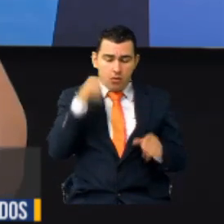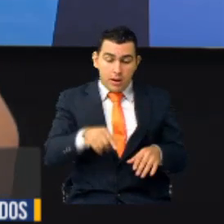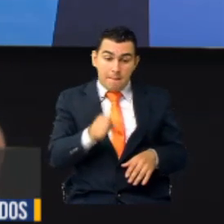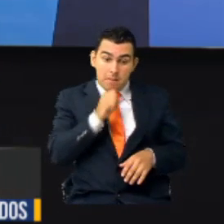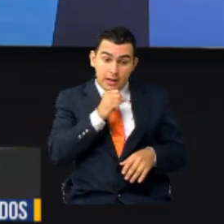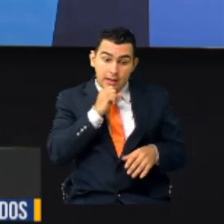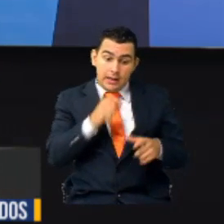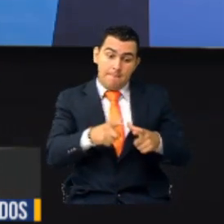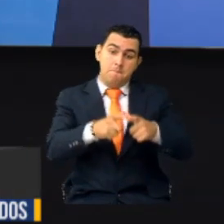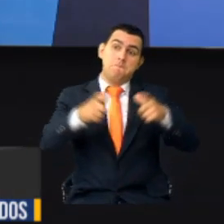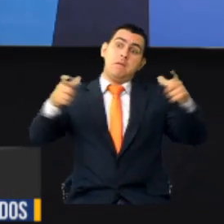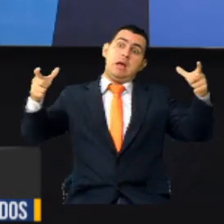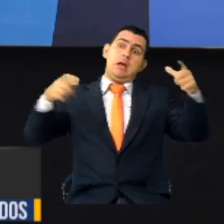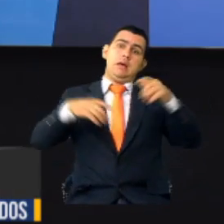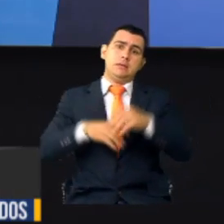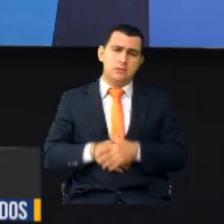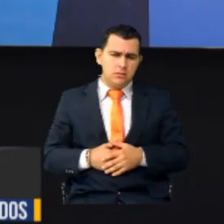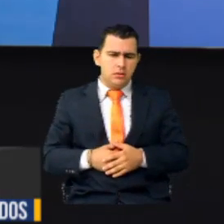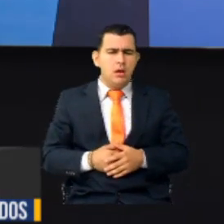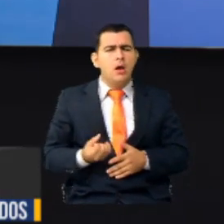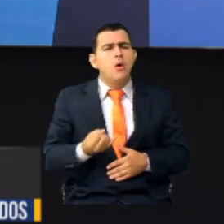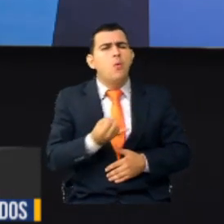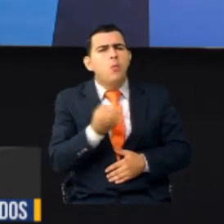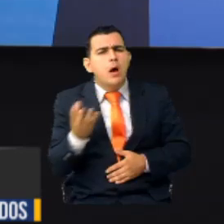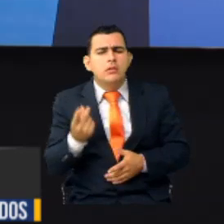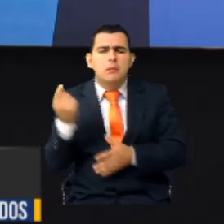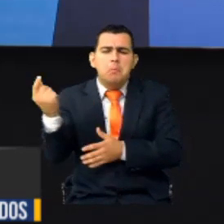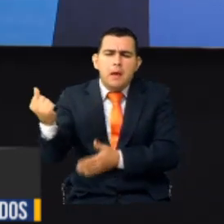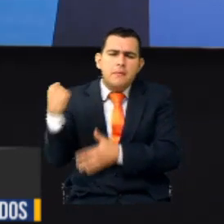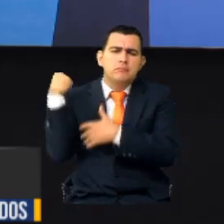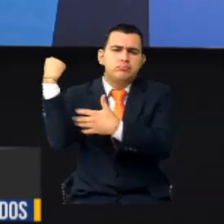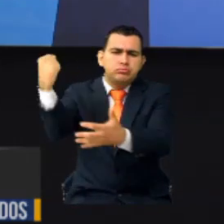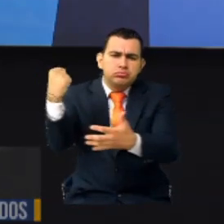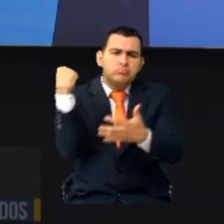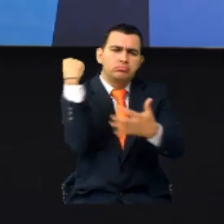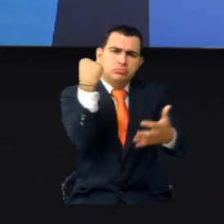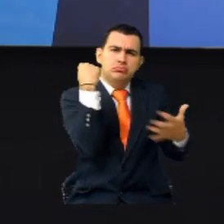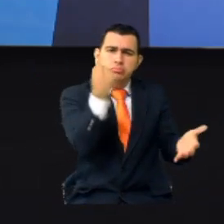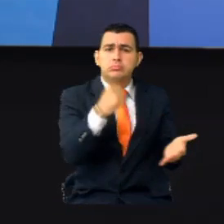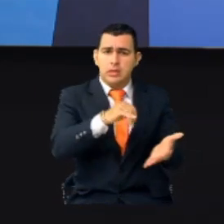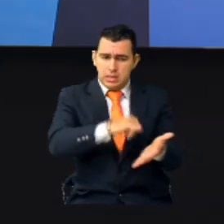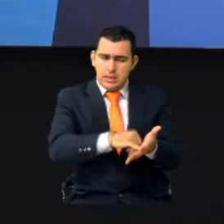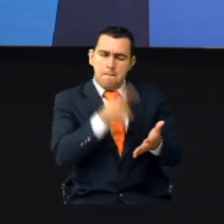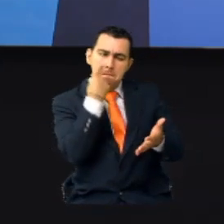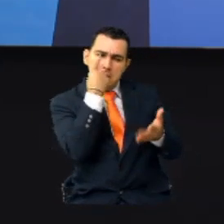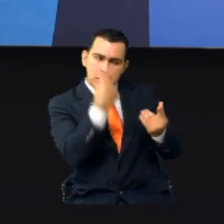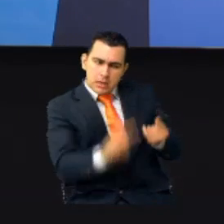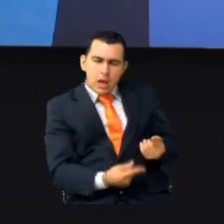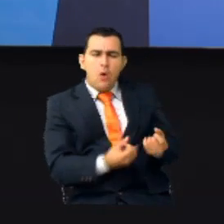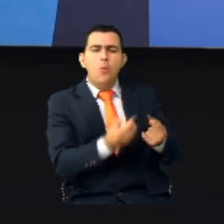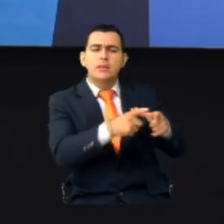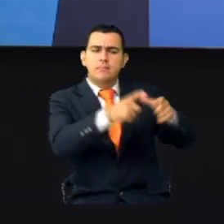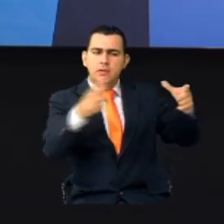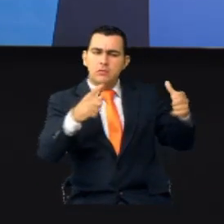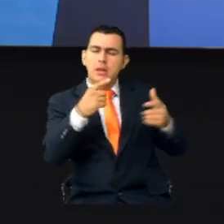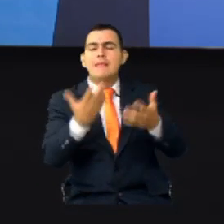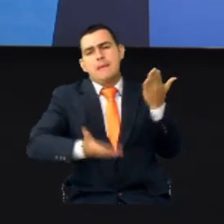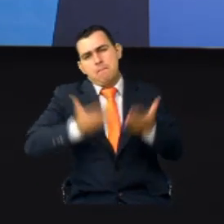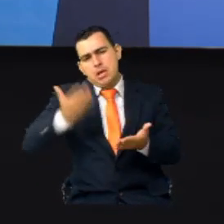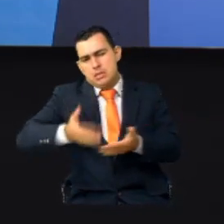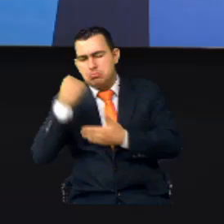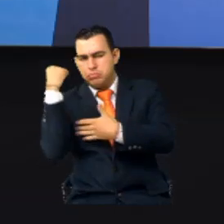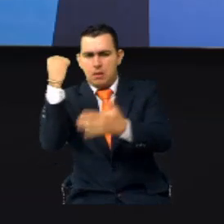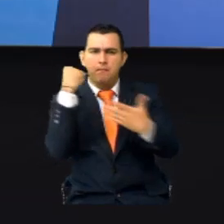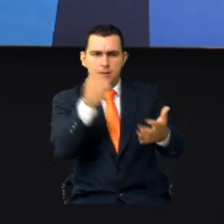barranqueños y que pueda llegar muchos más recursos del sistema general de participaciones que se asignan de esa manera según la población que hay en la ciudad. Entonces